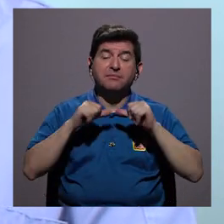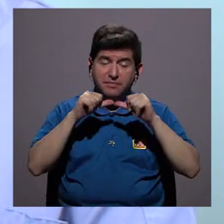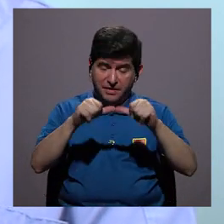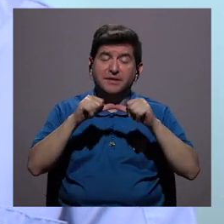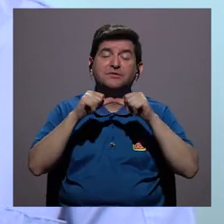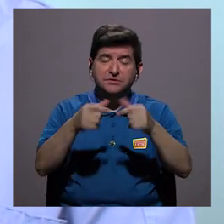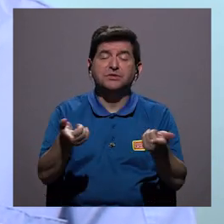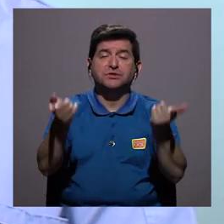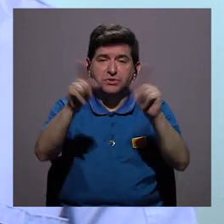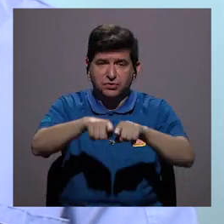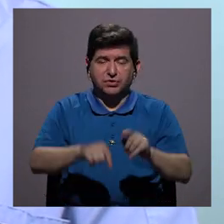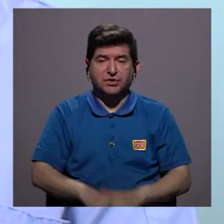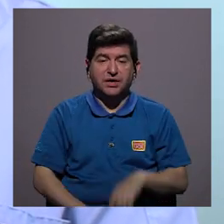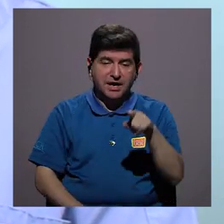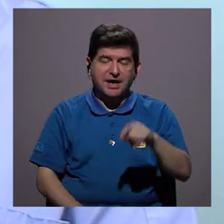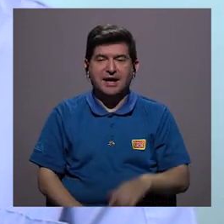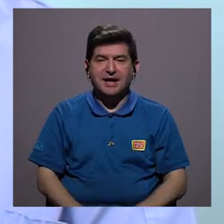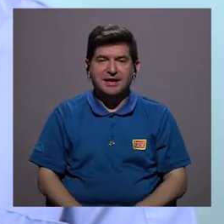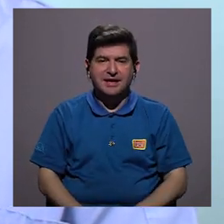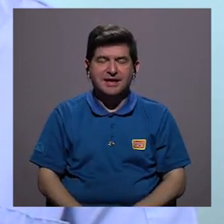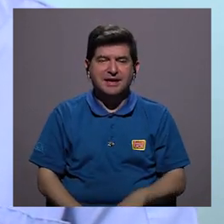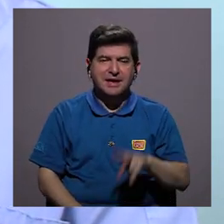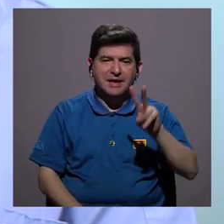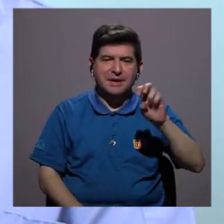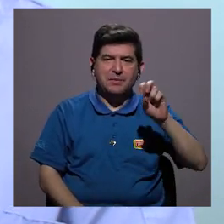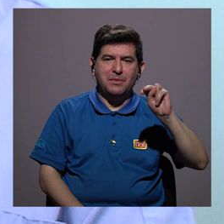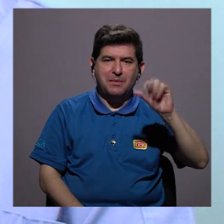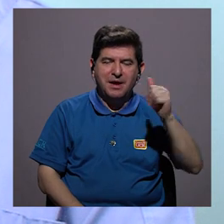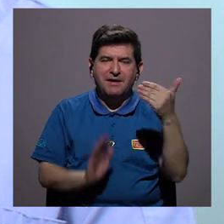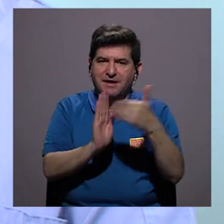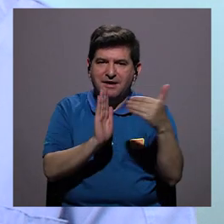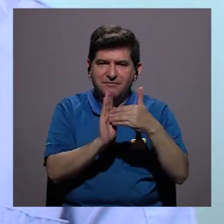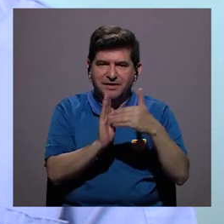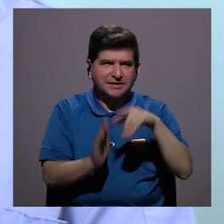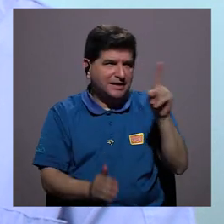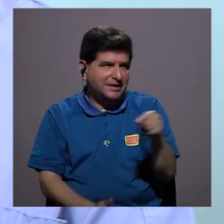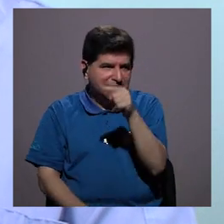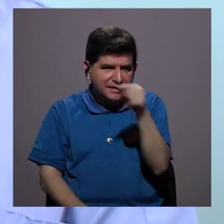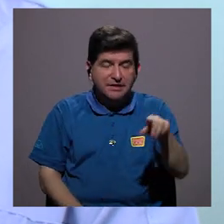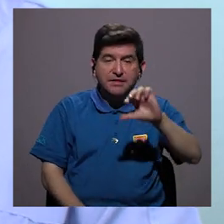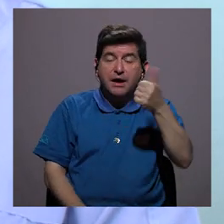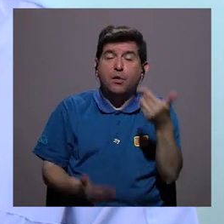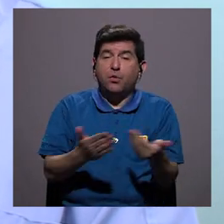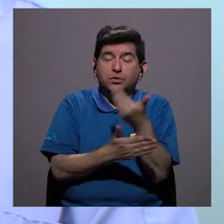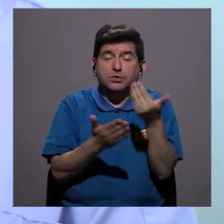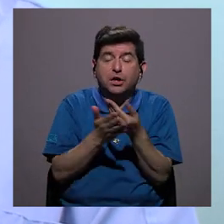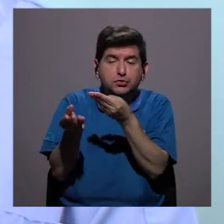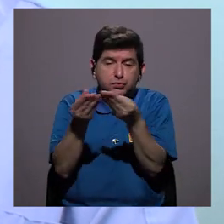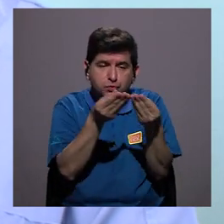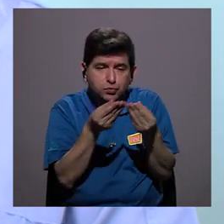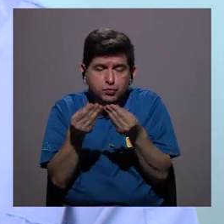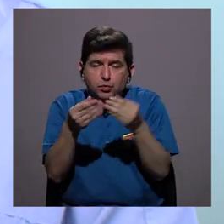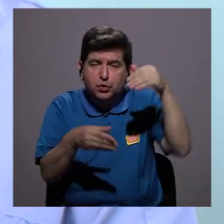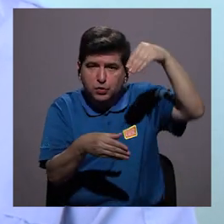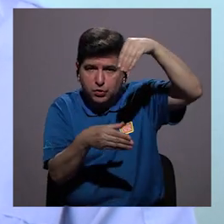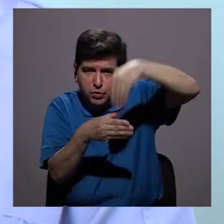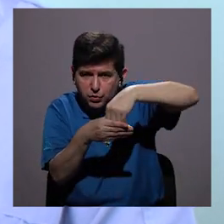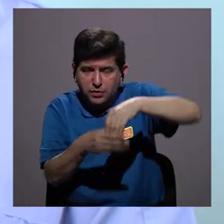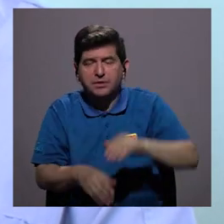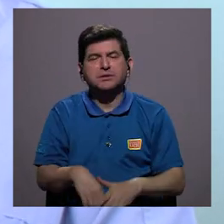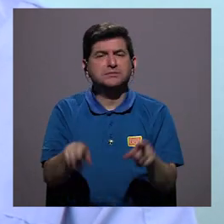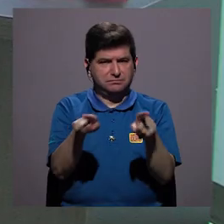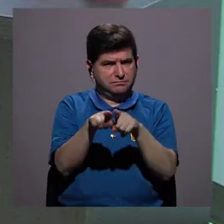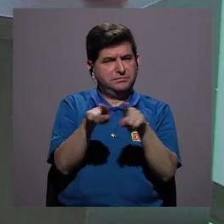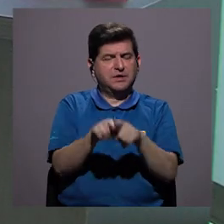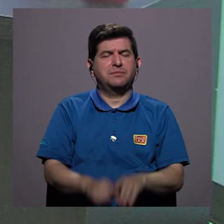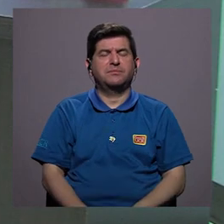sigue teniendo su campo, en la que se extraen las venas que están dañadas. Y hay otras nuevas sustancias que se están introduciendo dentro de